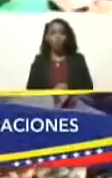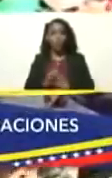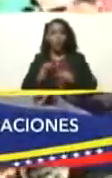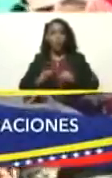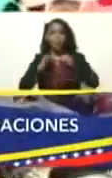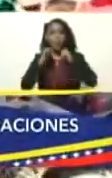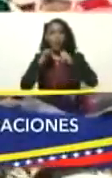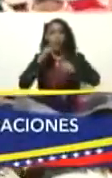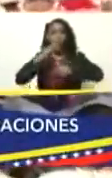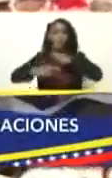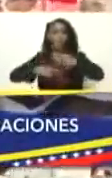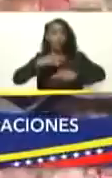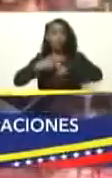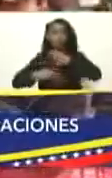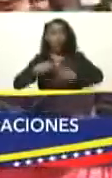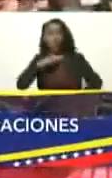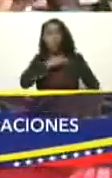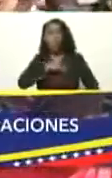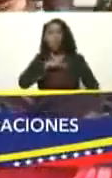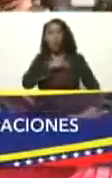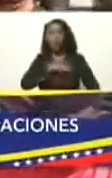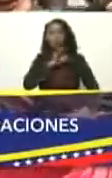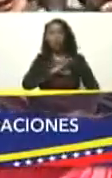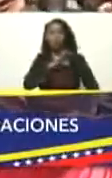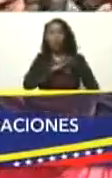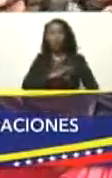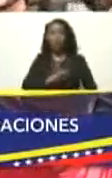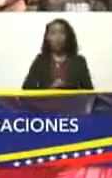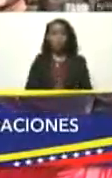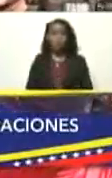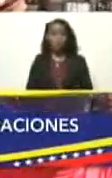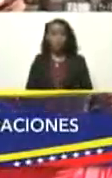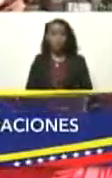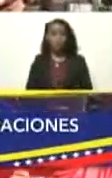la revolución de las misiones socialistas.